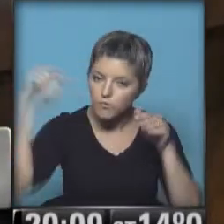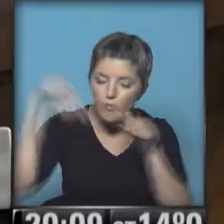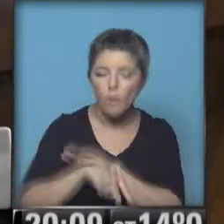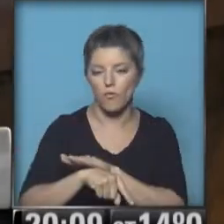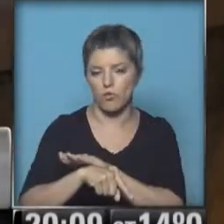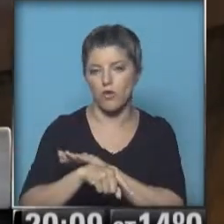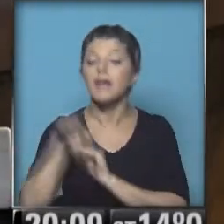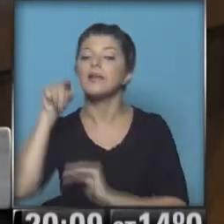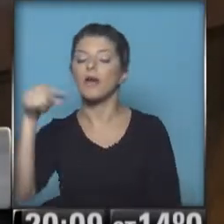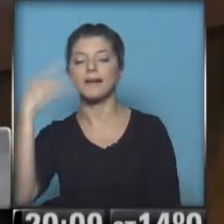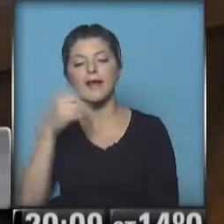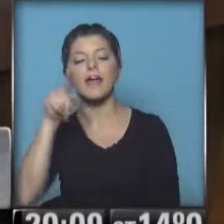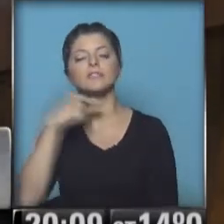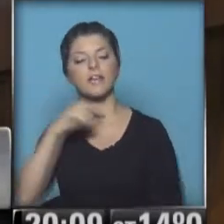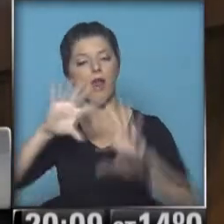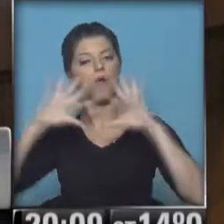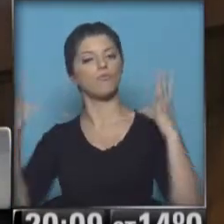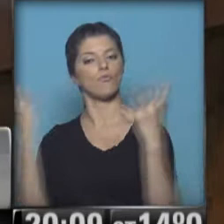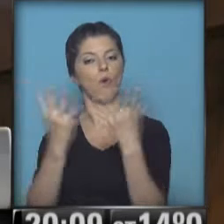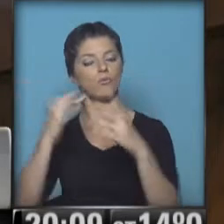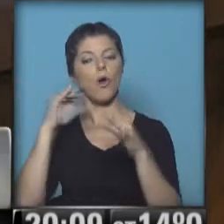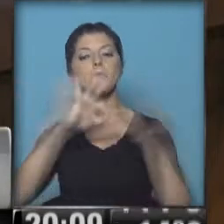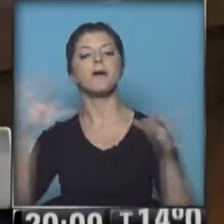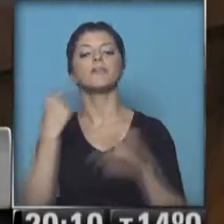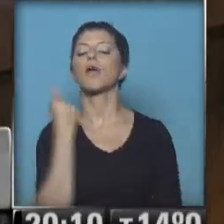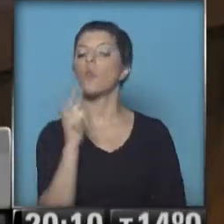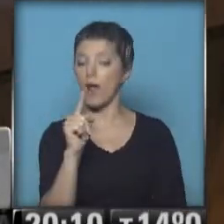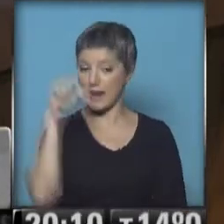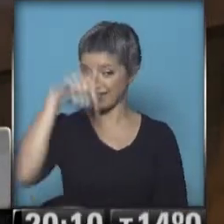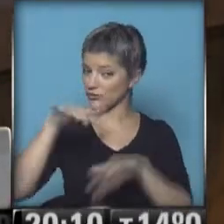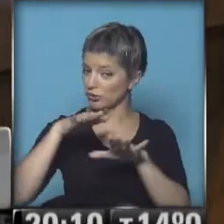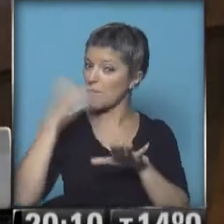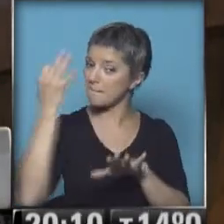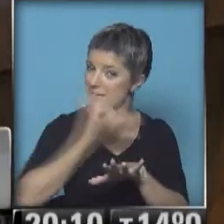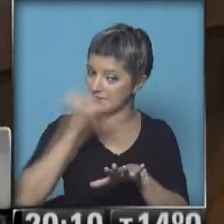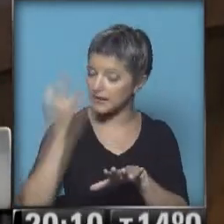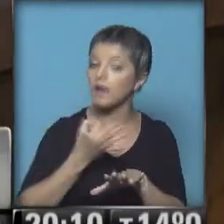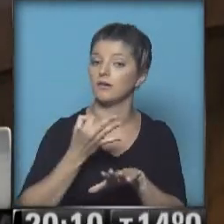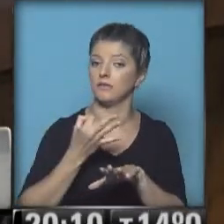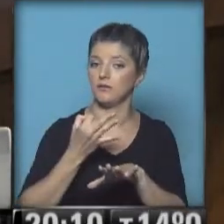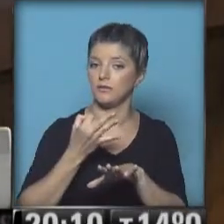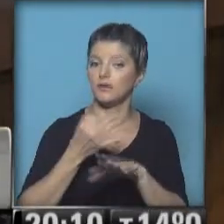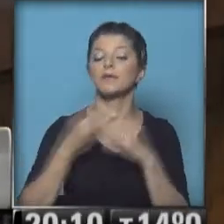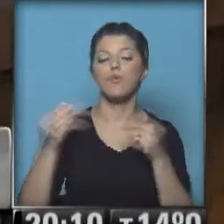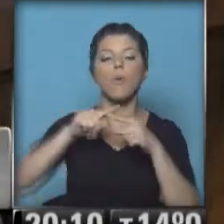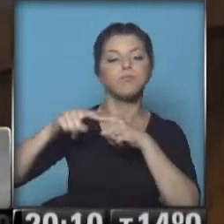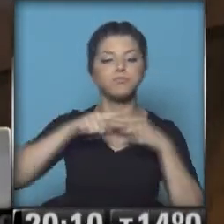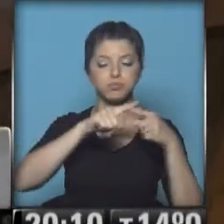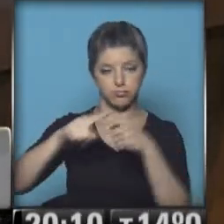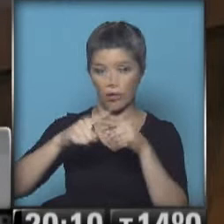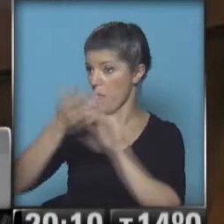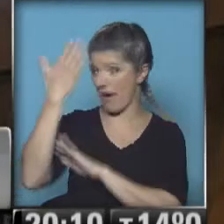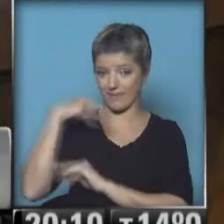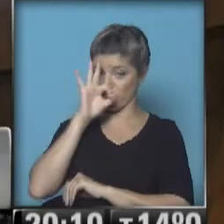dar la presidenta de la nación al mundo sobre este caso muy particular que ha llevado entre otras cosas a discutir como nunca